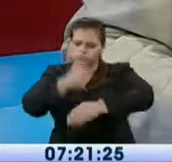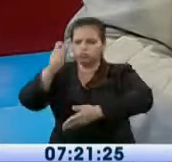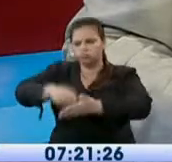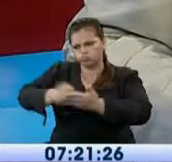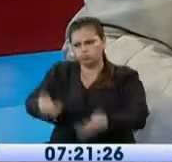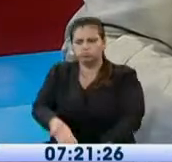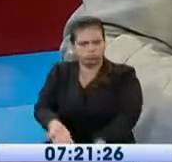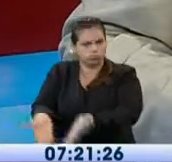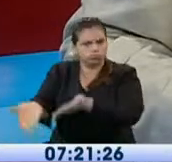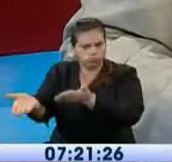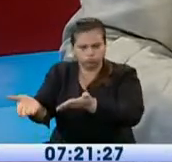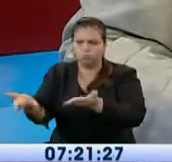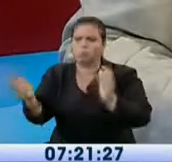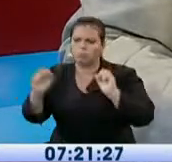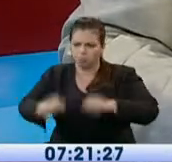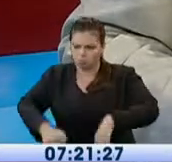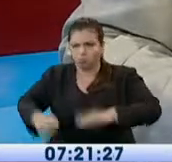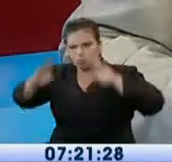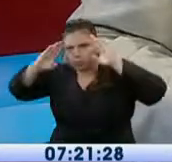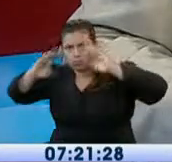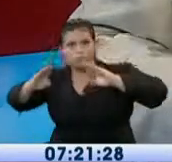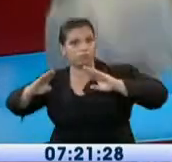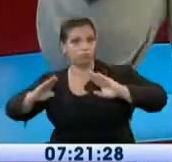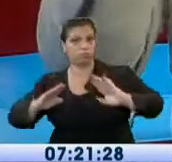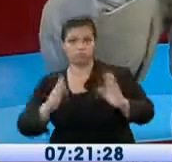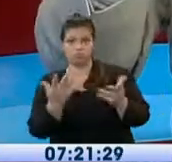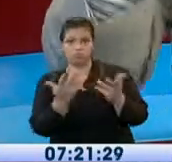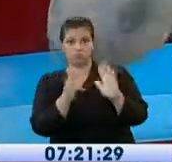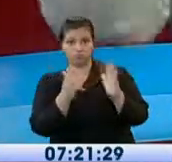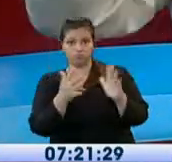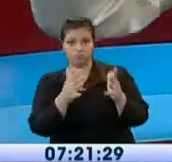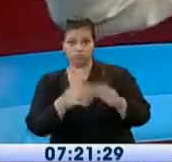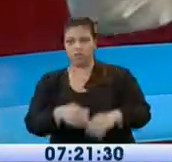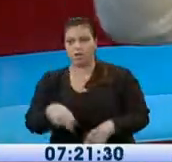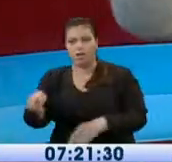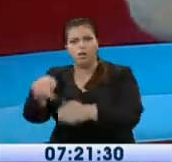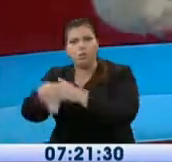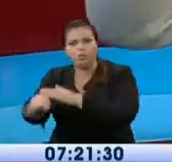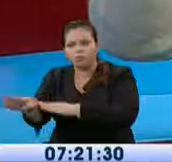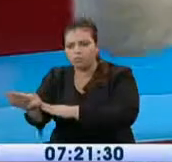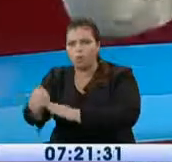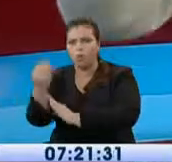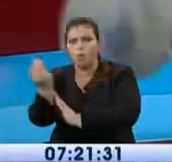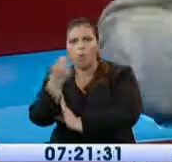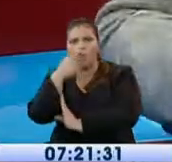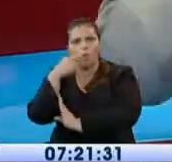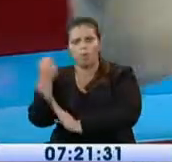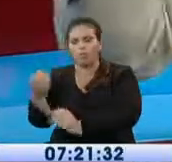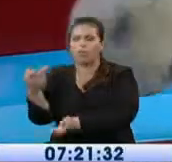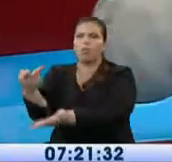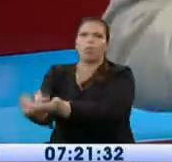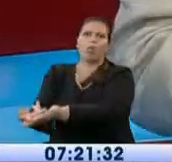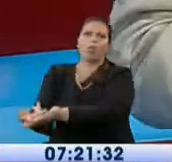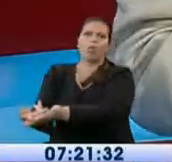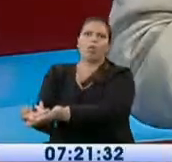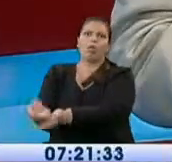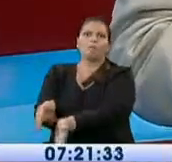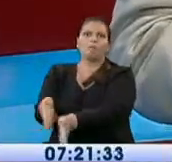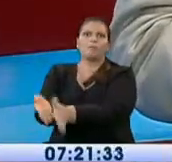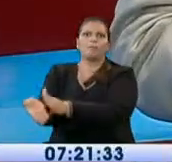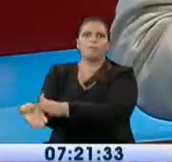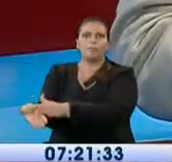de Guayaquil. Las autoridades constataron, miren, cáiganse de espaldas por la sorpresa. ¿Saben qué constataron las